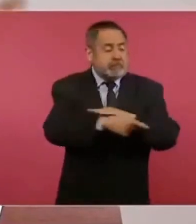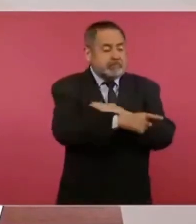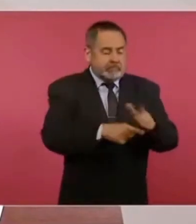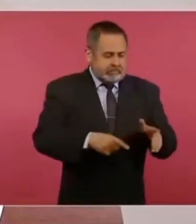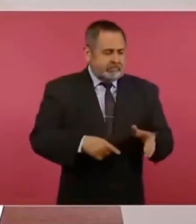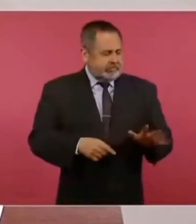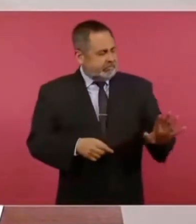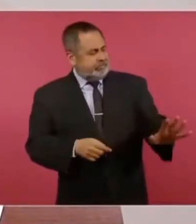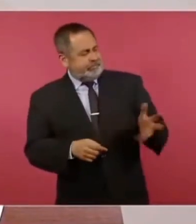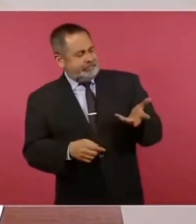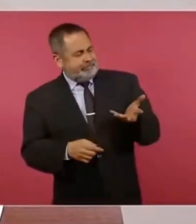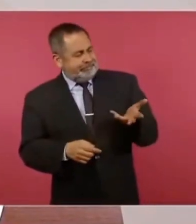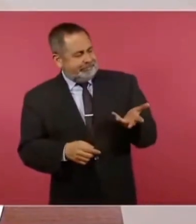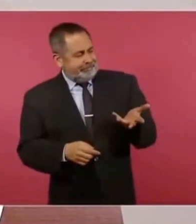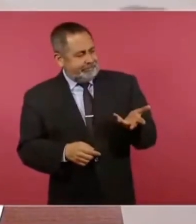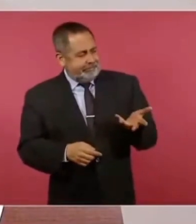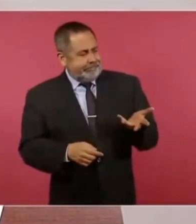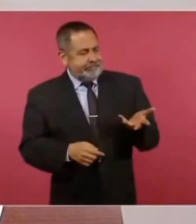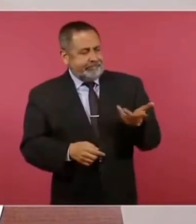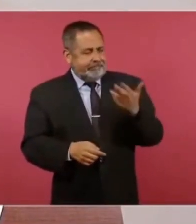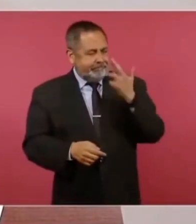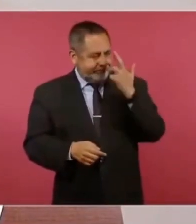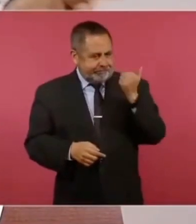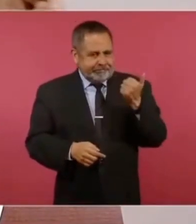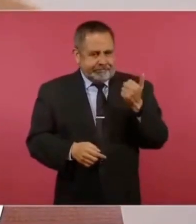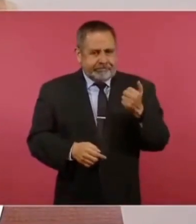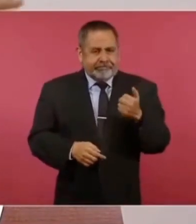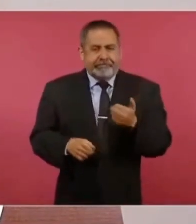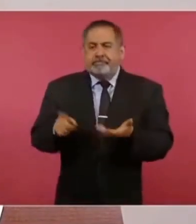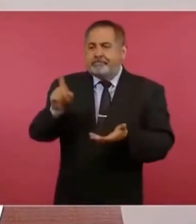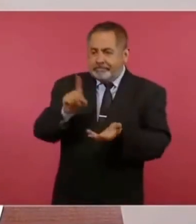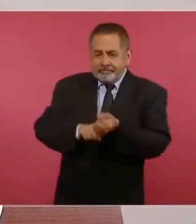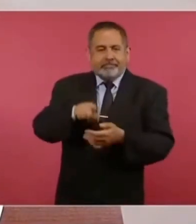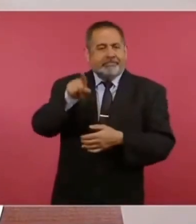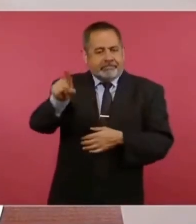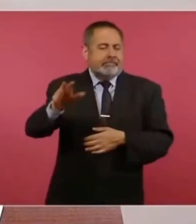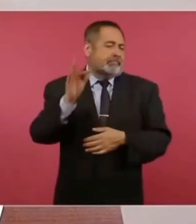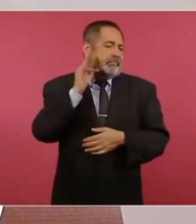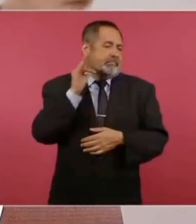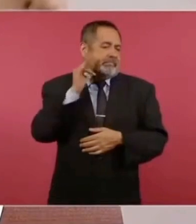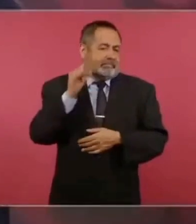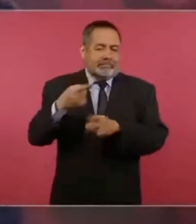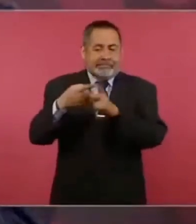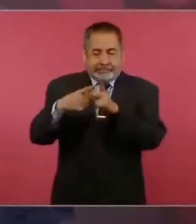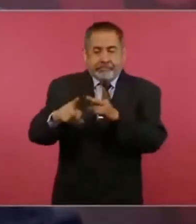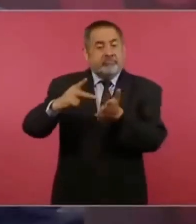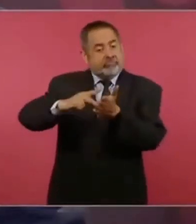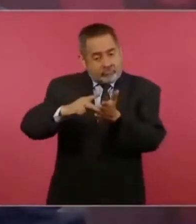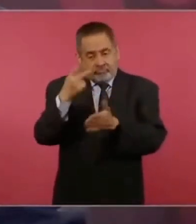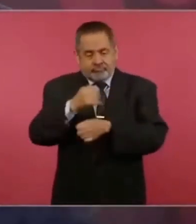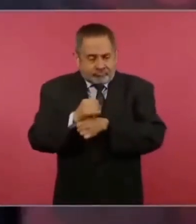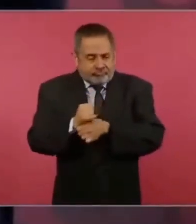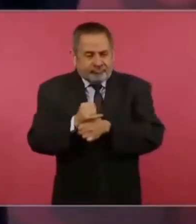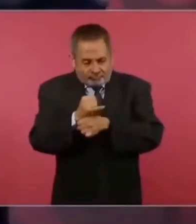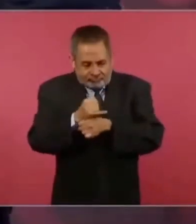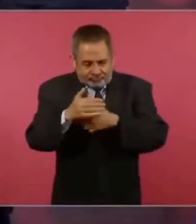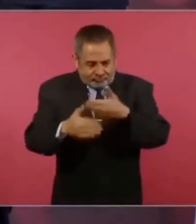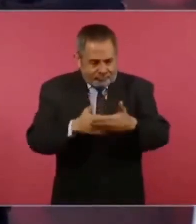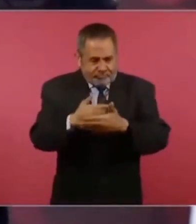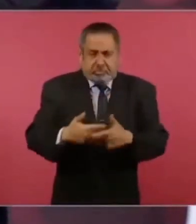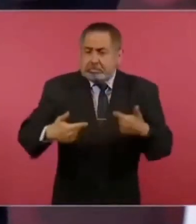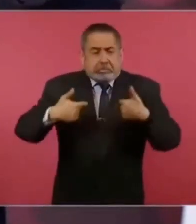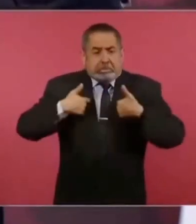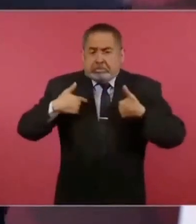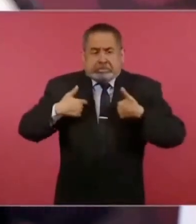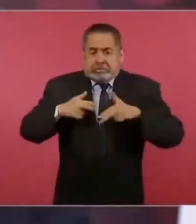Me refiero en que el caso se estaba abriendo o reabriendo. Claro que yo